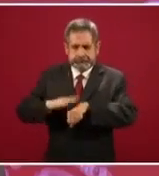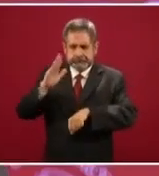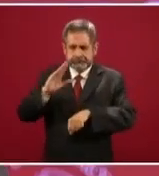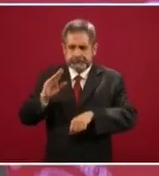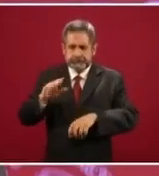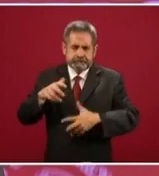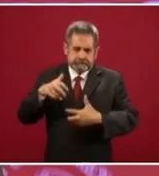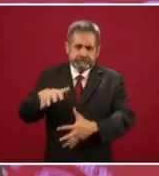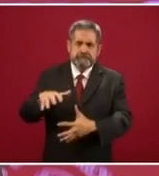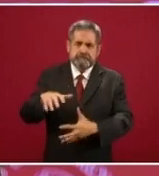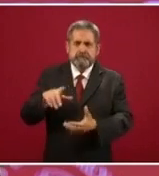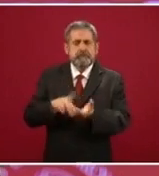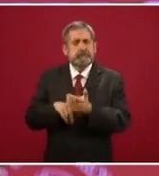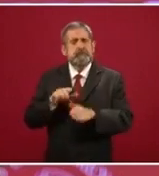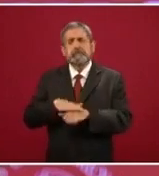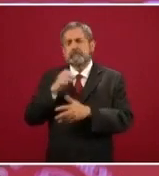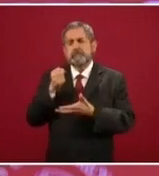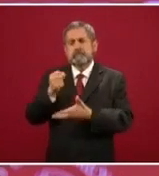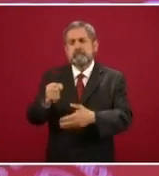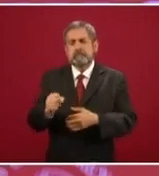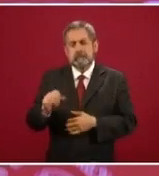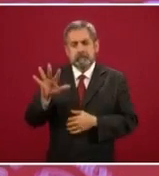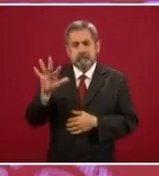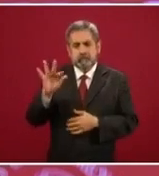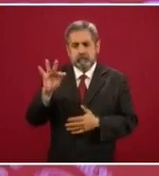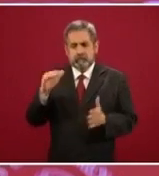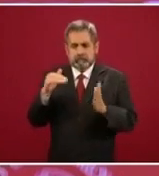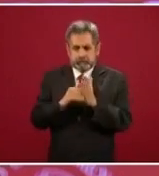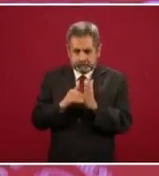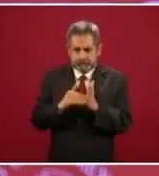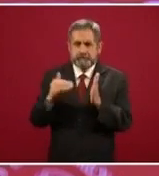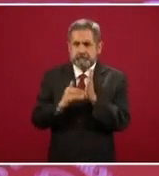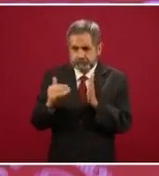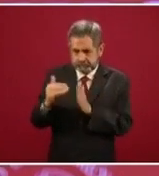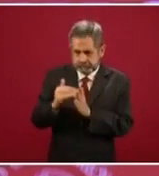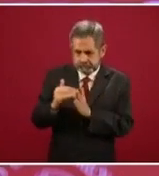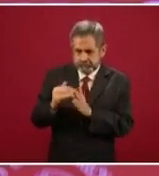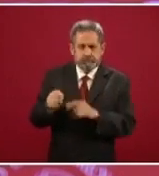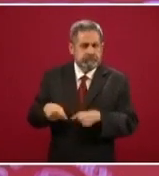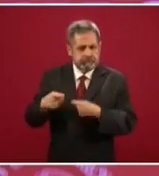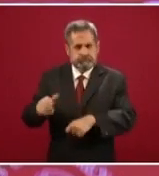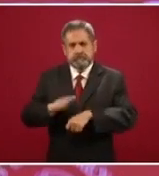real en los hechos del presupuesto de 40,000 millones.